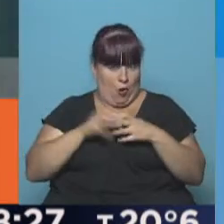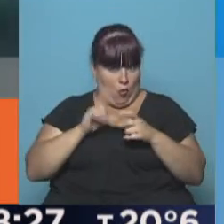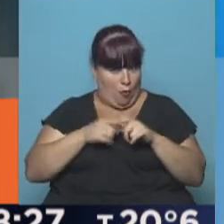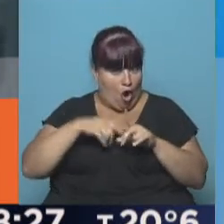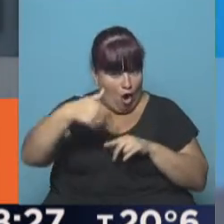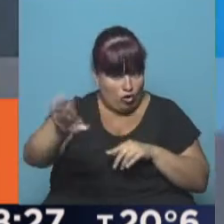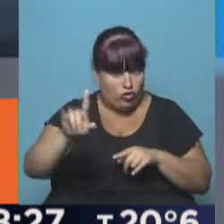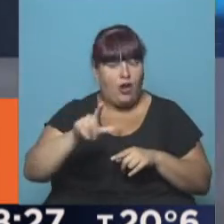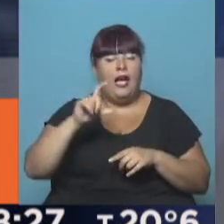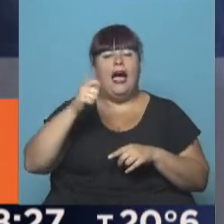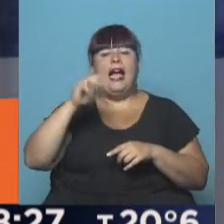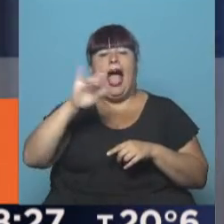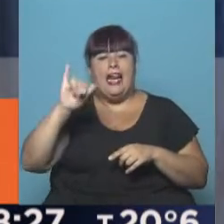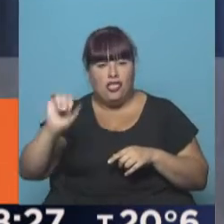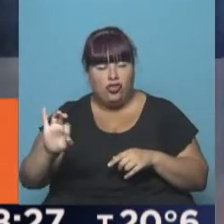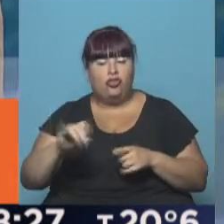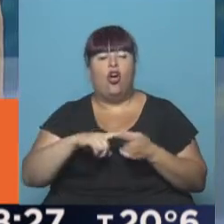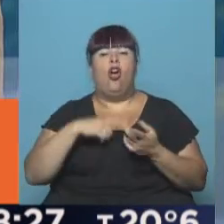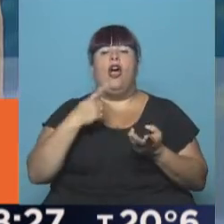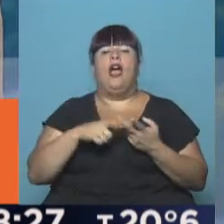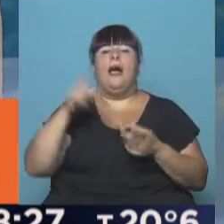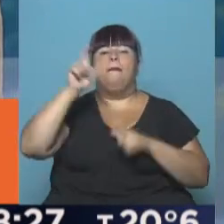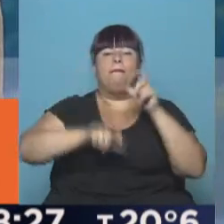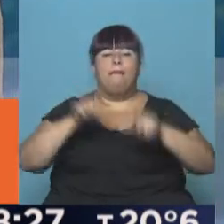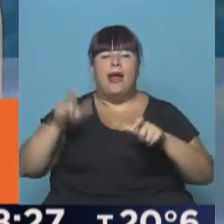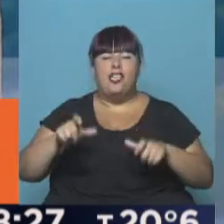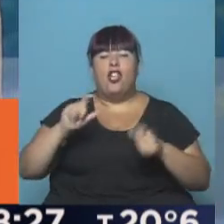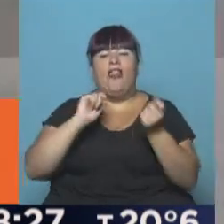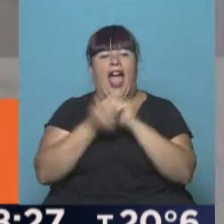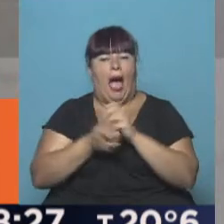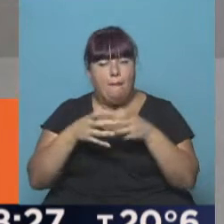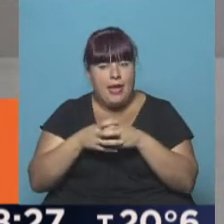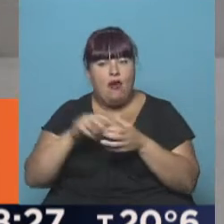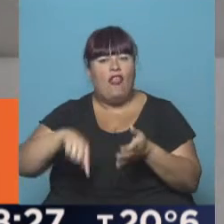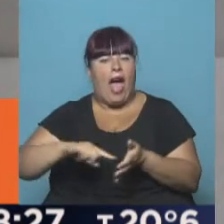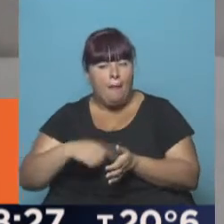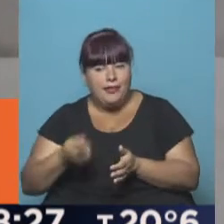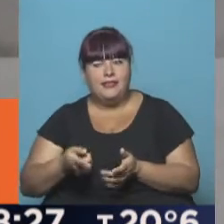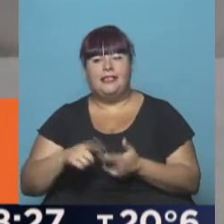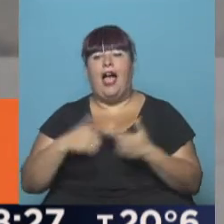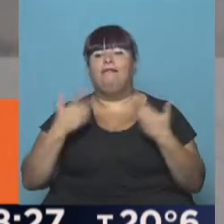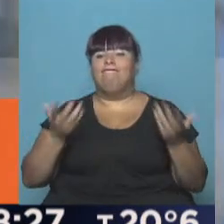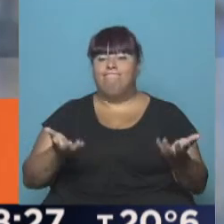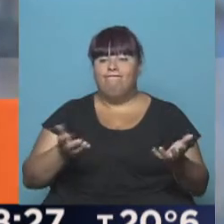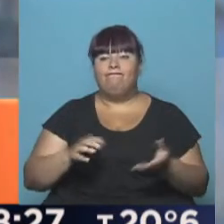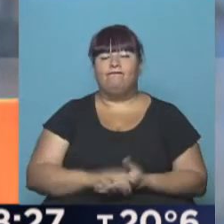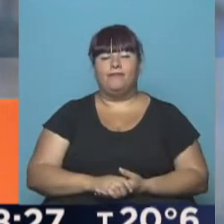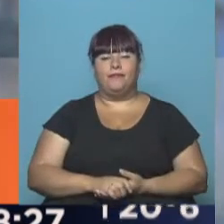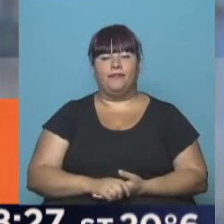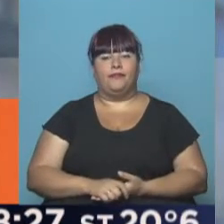político carla carrizo integrantes de cambiemos de la ciudad de buenos aires- entonces